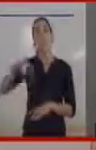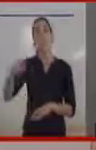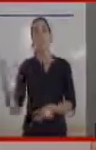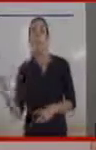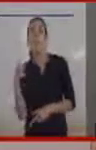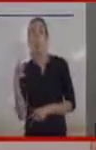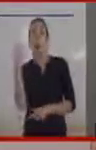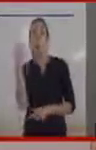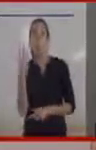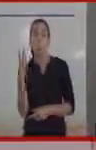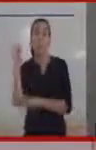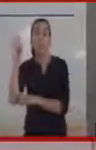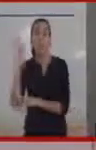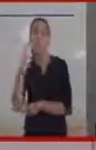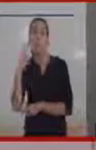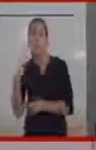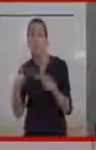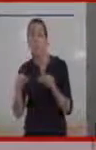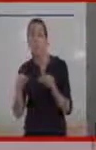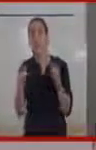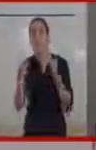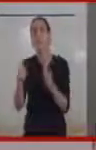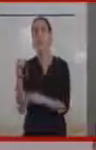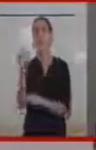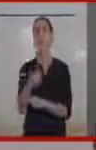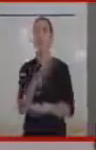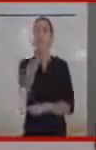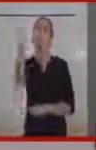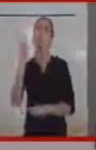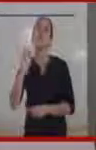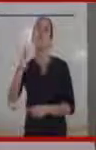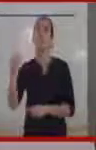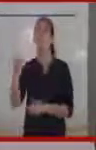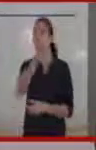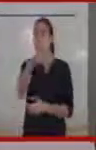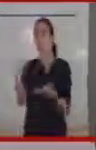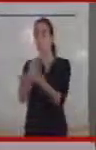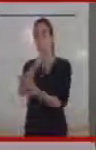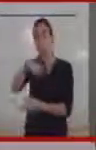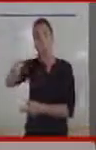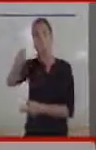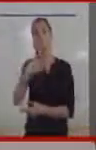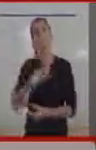las cuatro ponencias, pues vendrá un turno de preguntas en la cual durante el cual todos ustedes pues